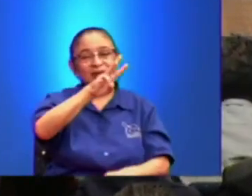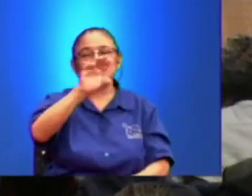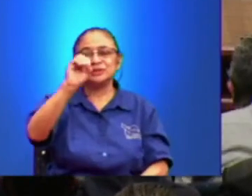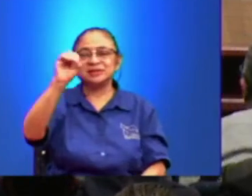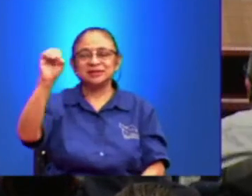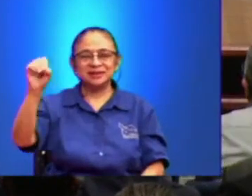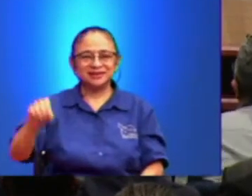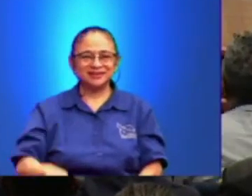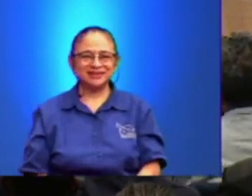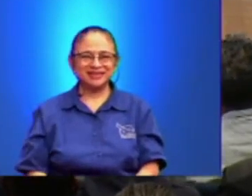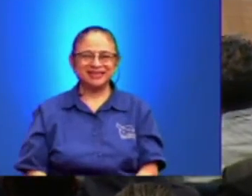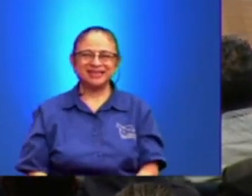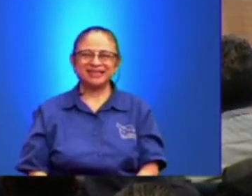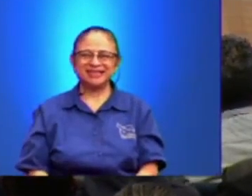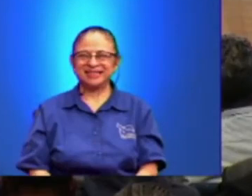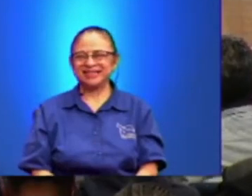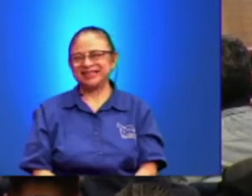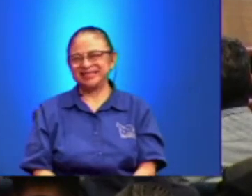ay